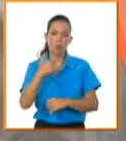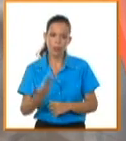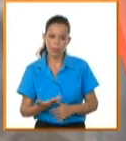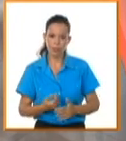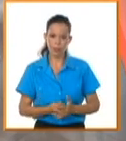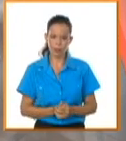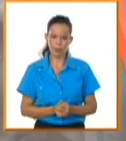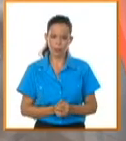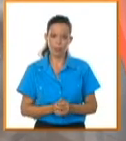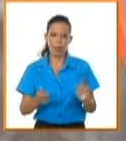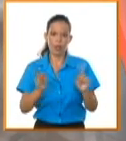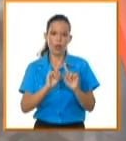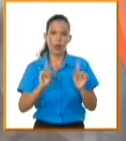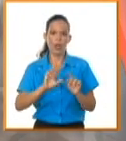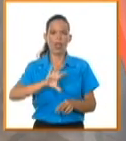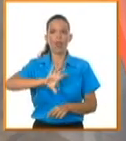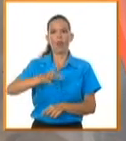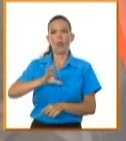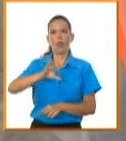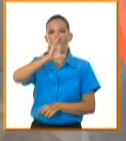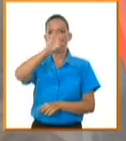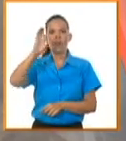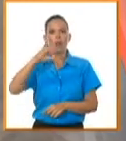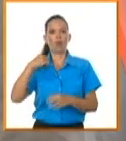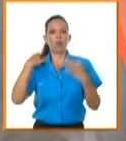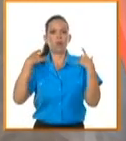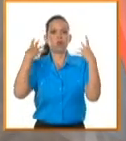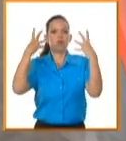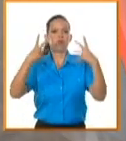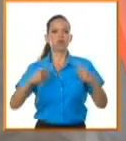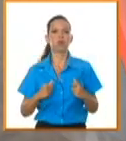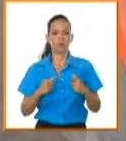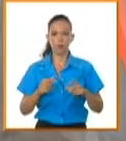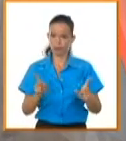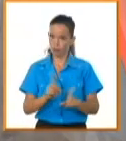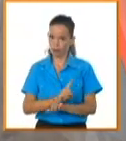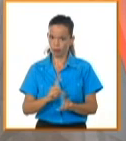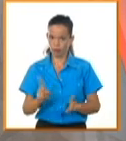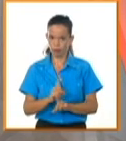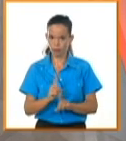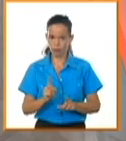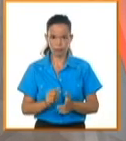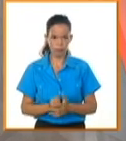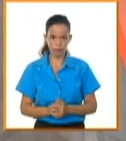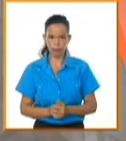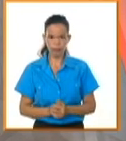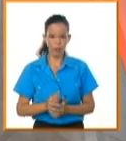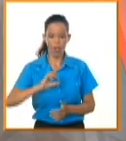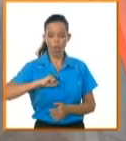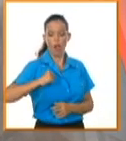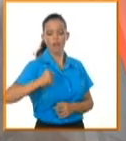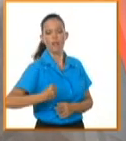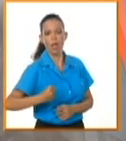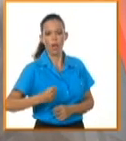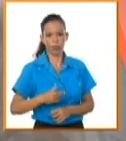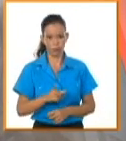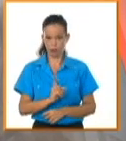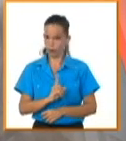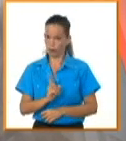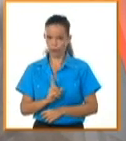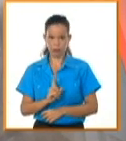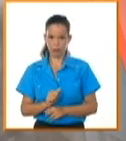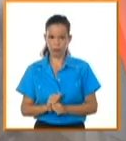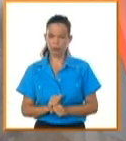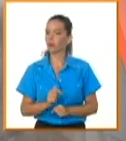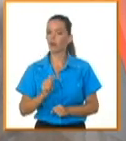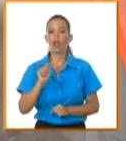como institución bancaria o no es como una un órgano de la Administración central del estado se lo obligue que también hay que hacerlo aquí estamos en presencia